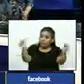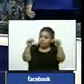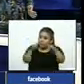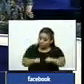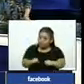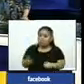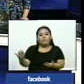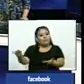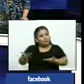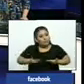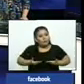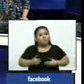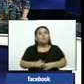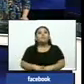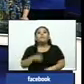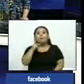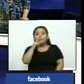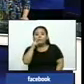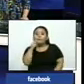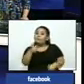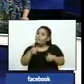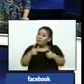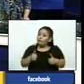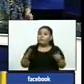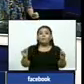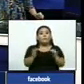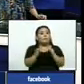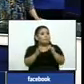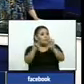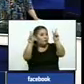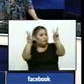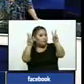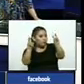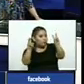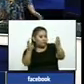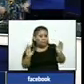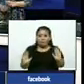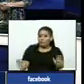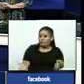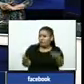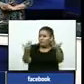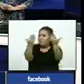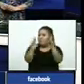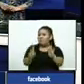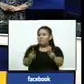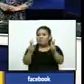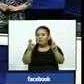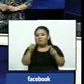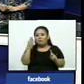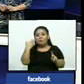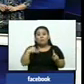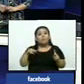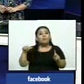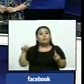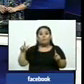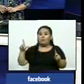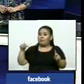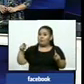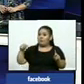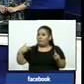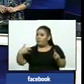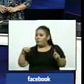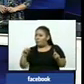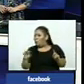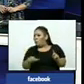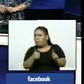nuevamente. Bienvenidos. Así es, también vamos a tener noticias en el mundo del entretenimiento. Vamos a hablar un poco acerca del actor Al Pacino y mucho